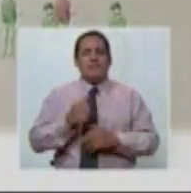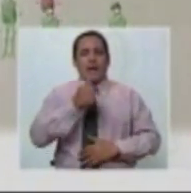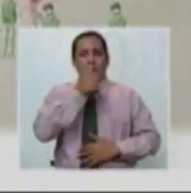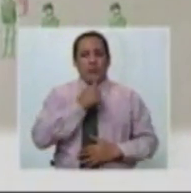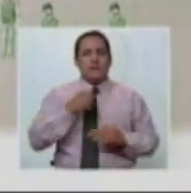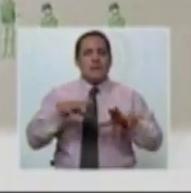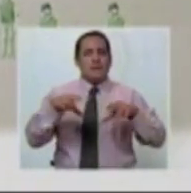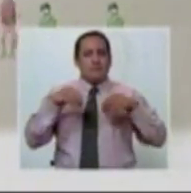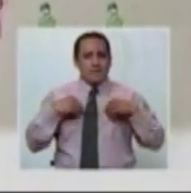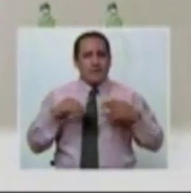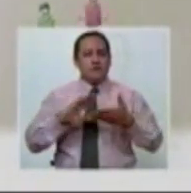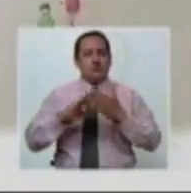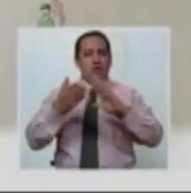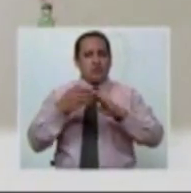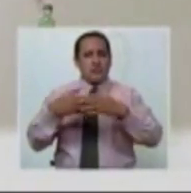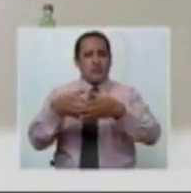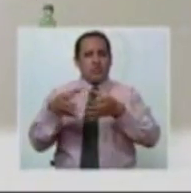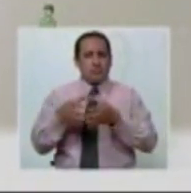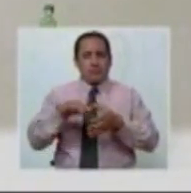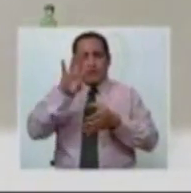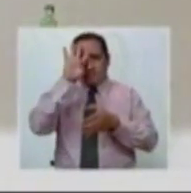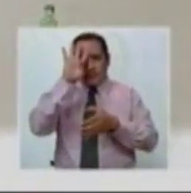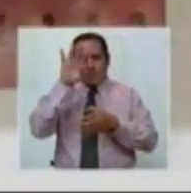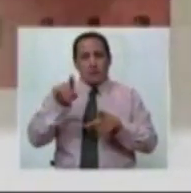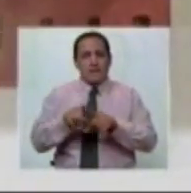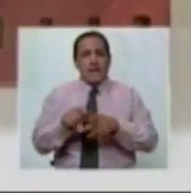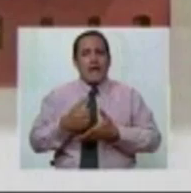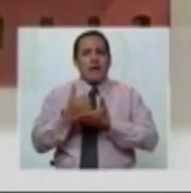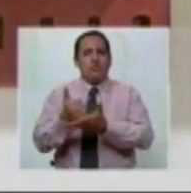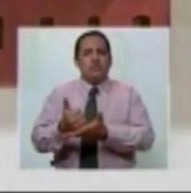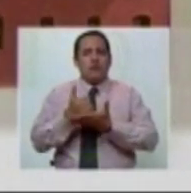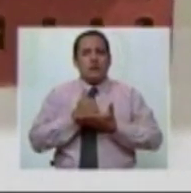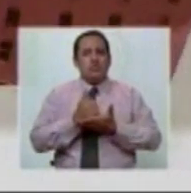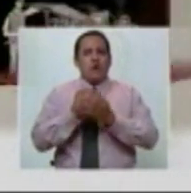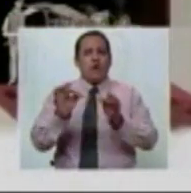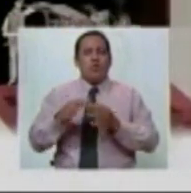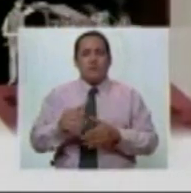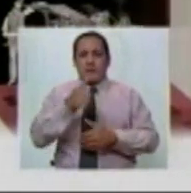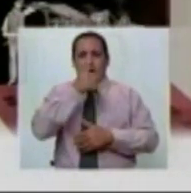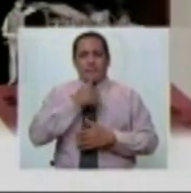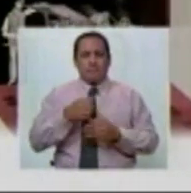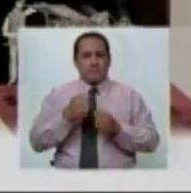en donde se admitían las sociedades obreras de ayuda mutua o de